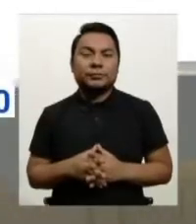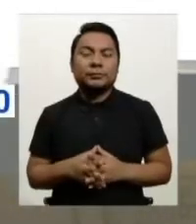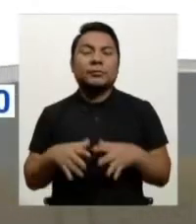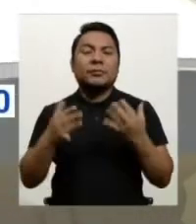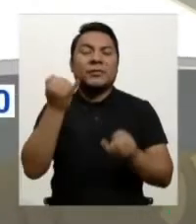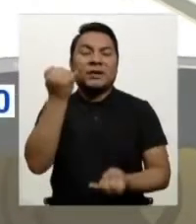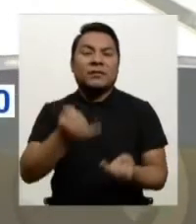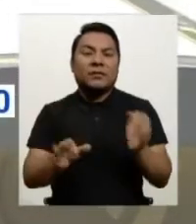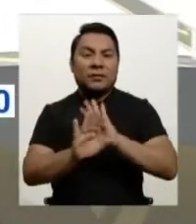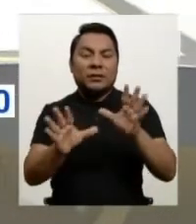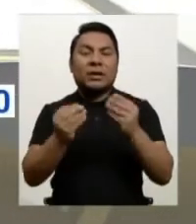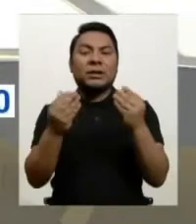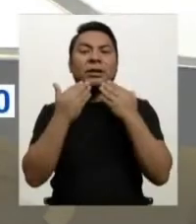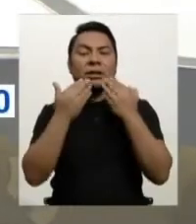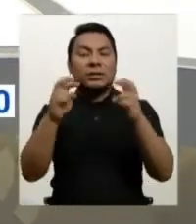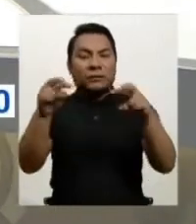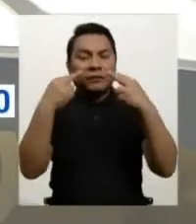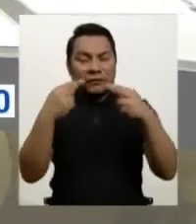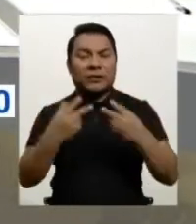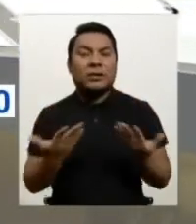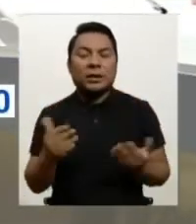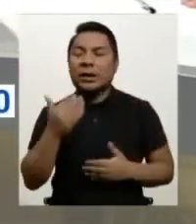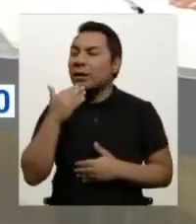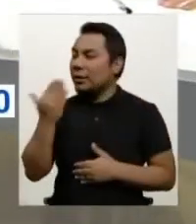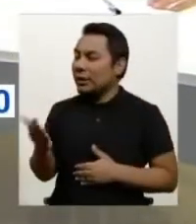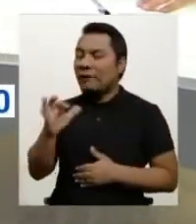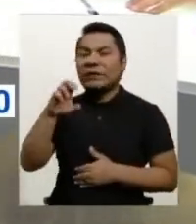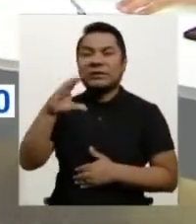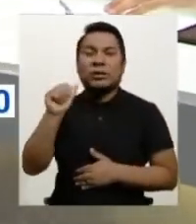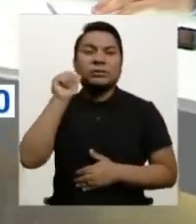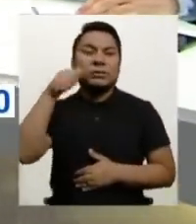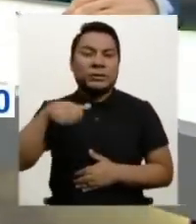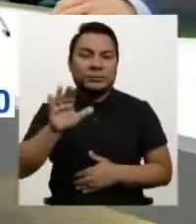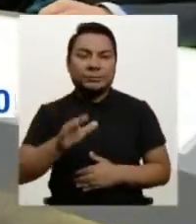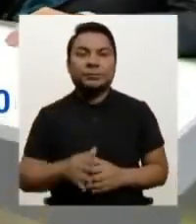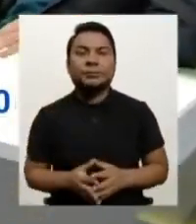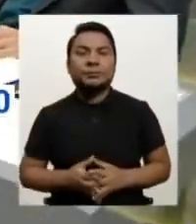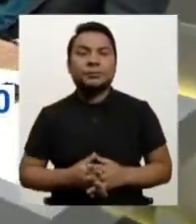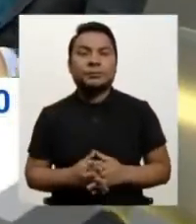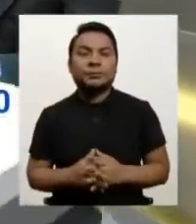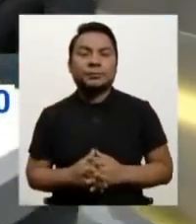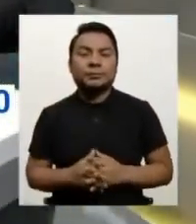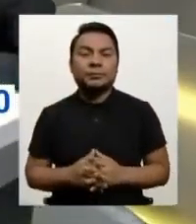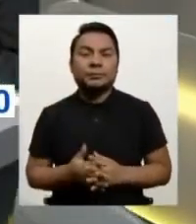Así nos despedimos. Hasta aquí la información. Gracias por acompañarnos. Gracias, Francisco. Hasta mañana.